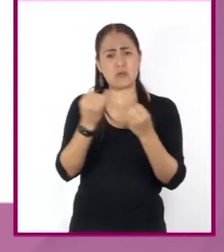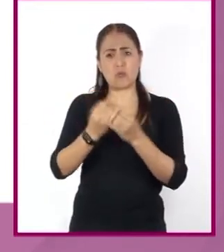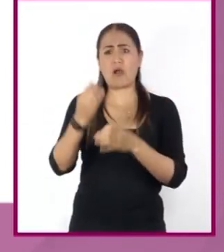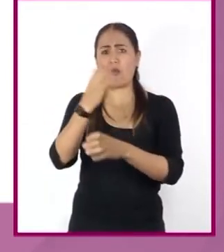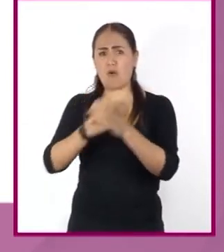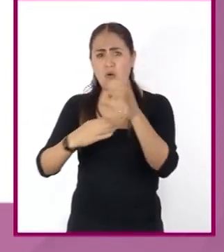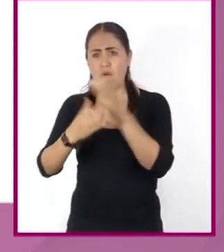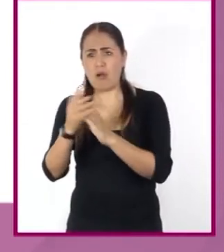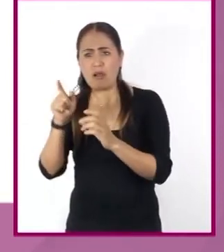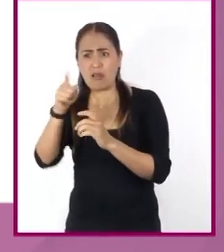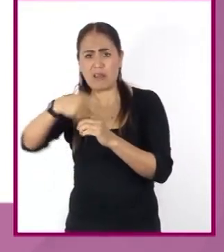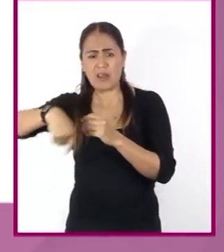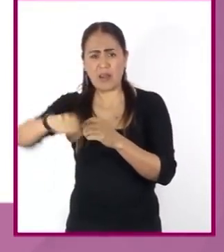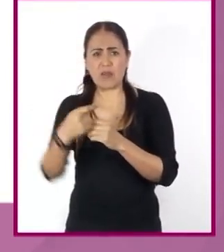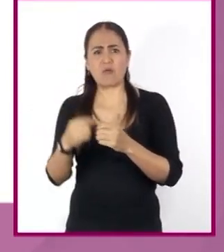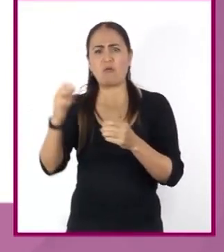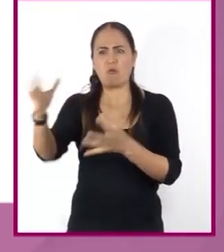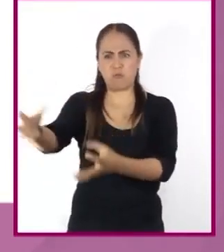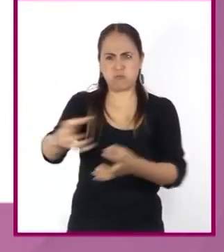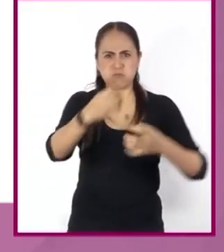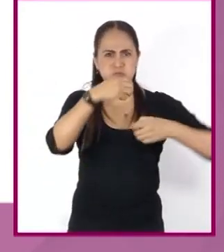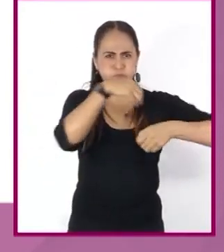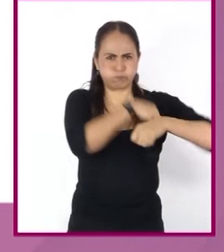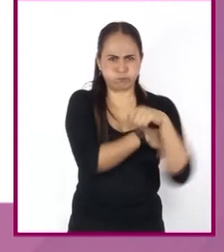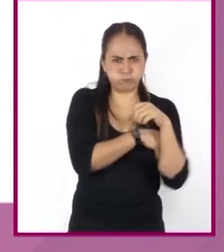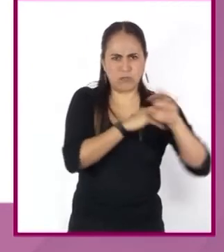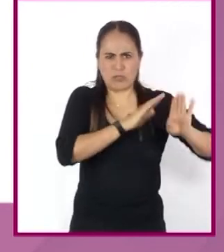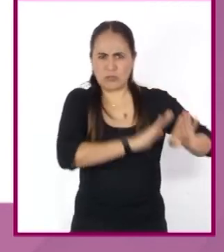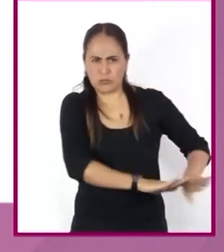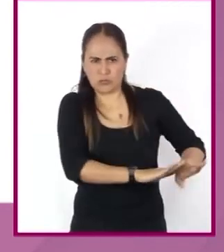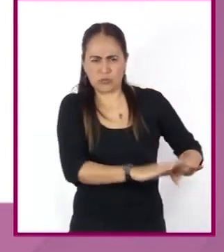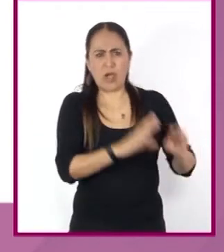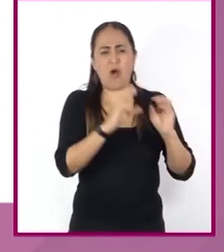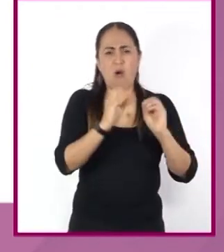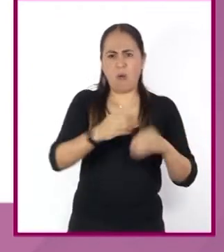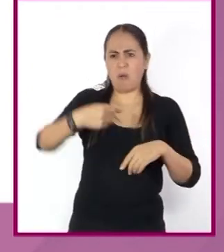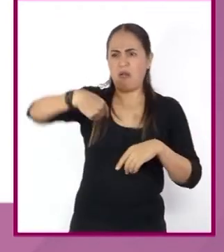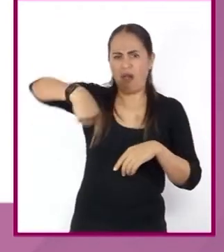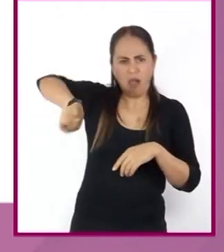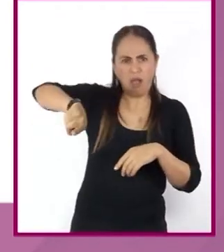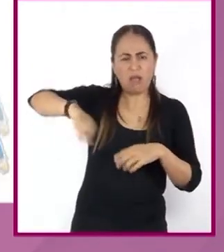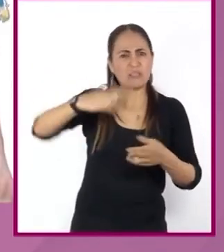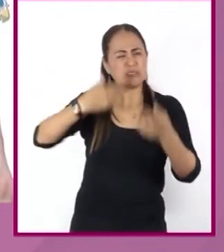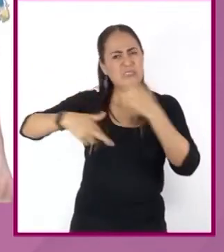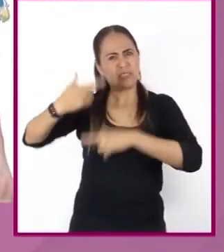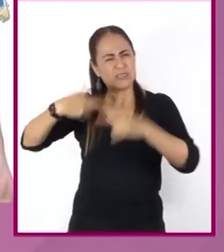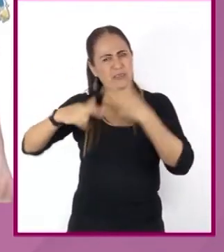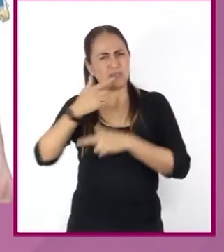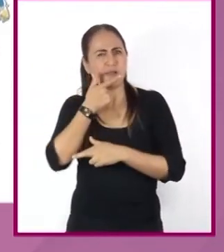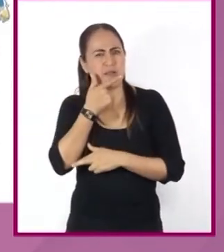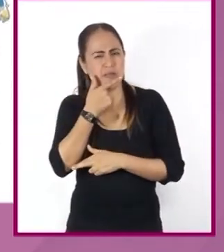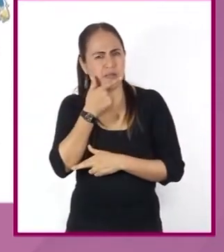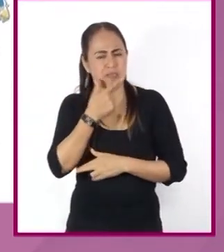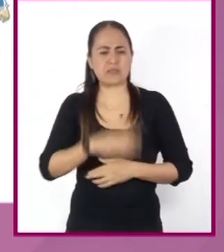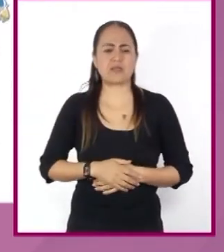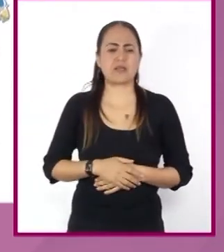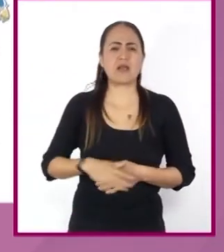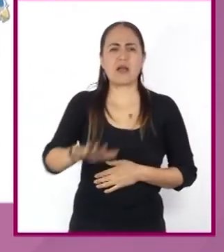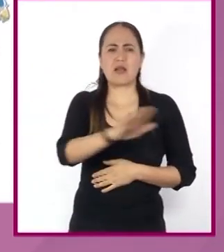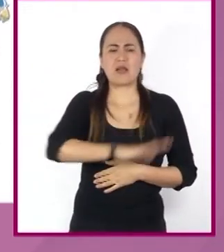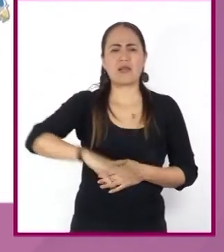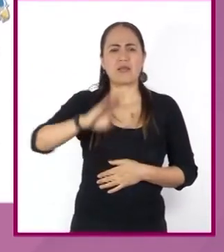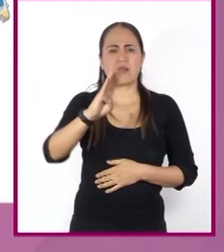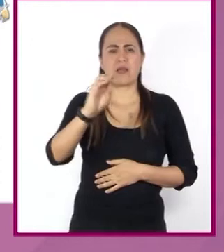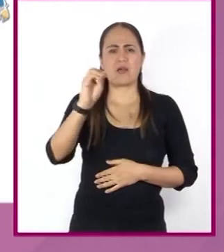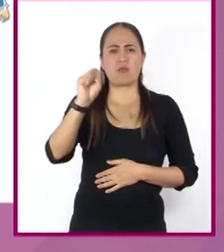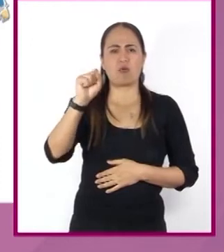se obligó a algunos barcos cargados de té regresar a Inglaterra. En Boston, un grupo de 50 hombres